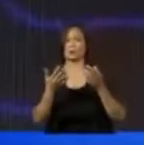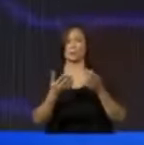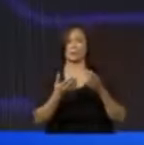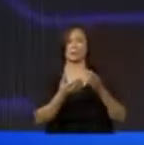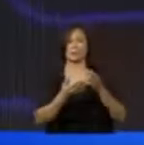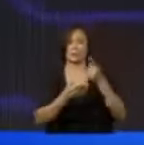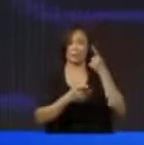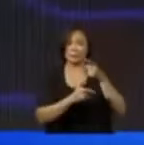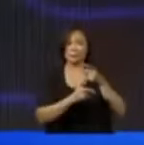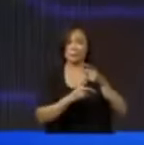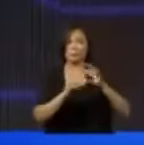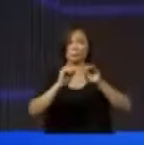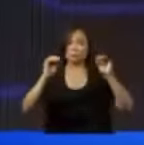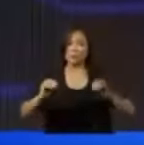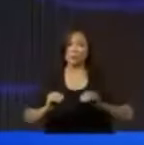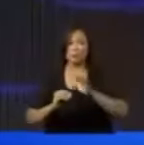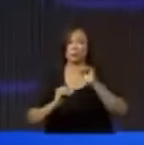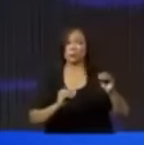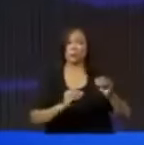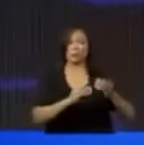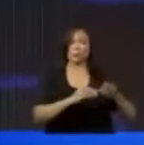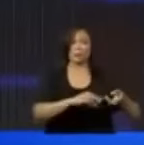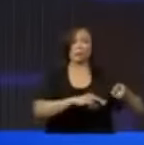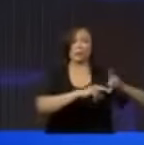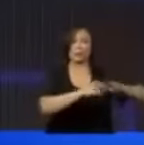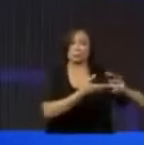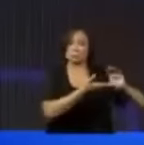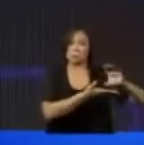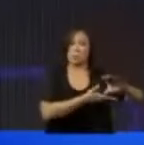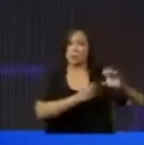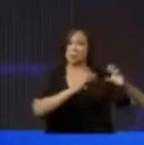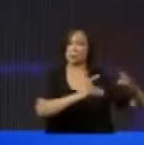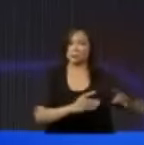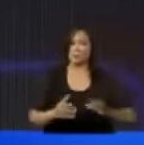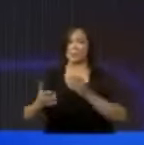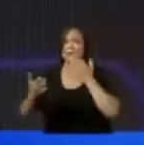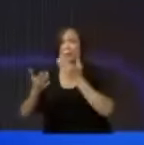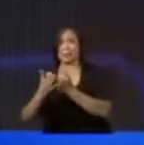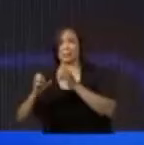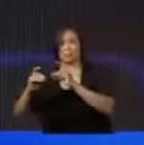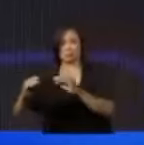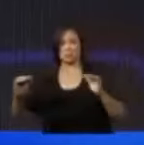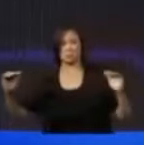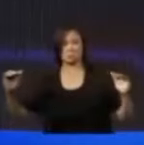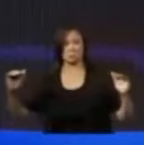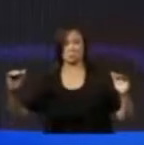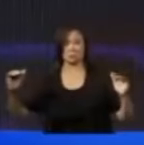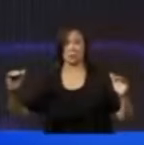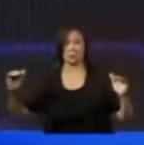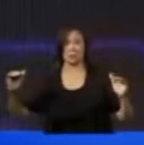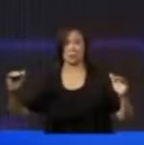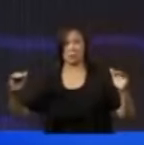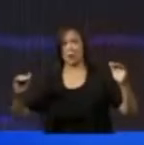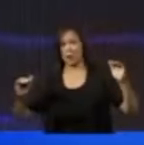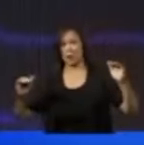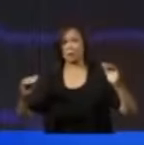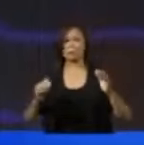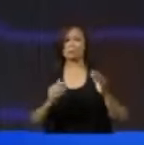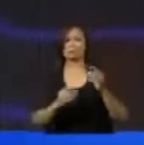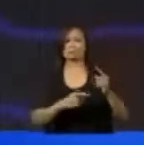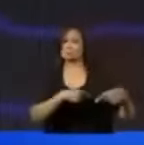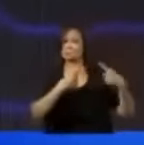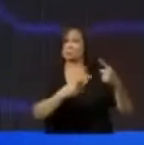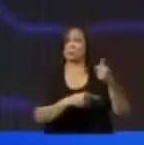relación directamente proporcional entre volumen de inversión en educación y calidad del desempeño. Y no se ha dado, en 10